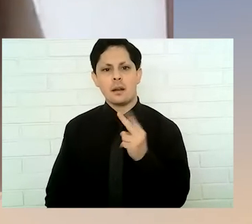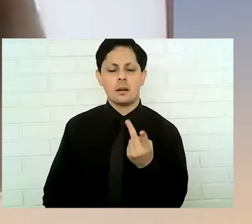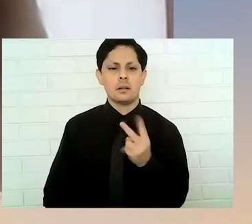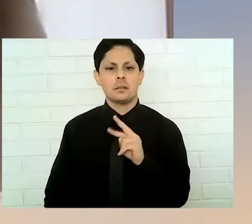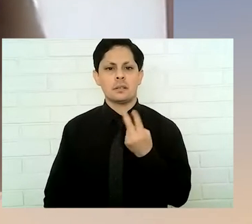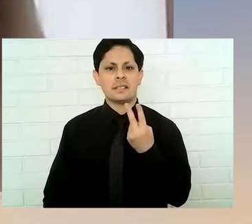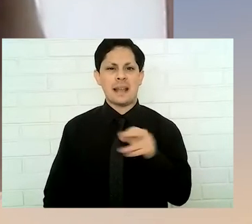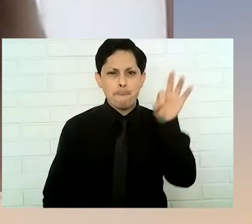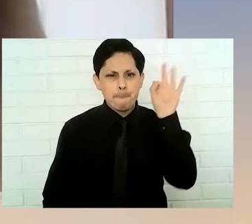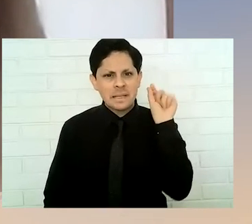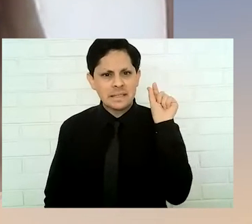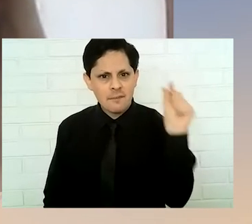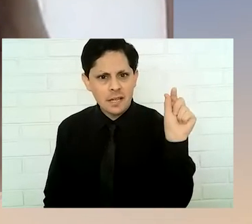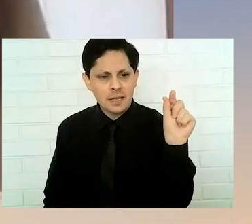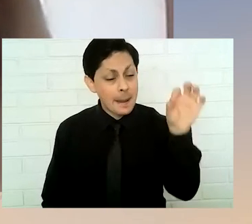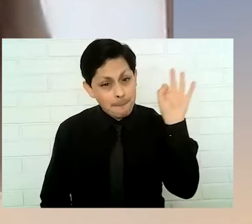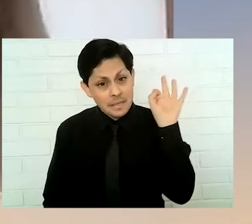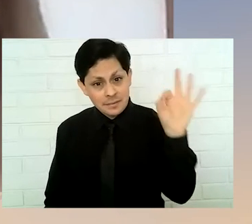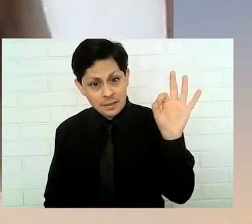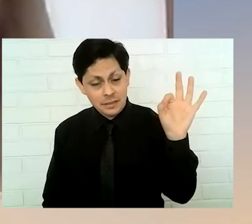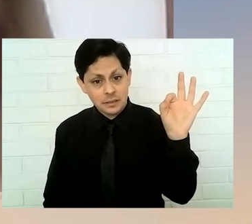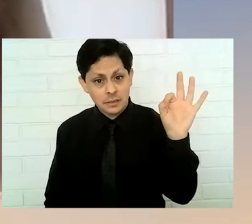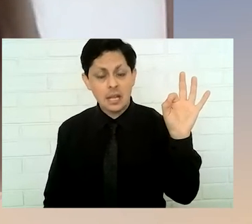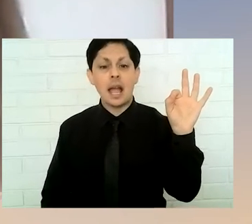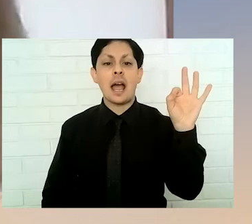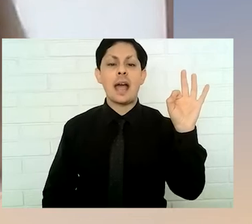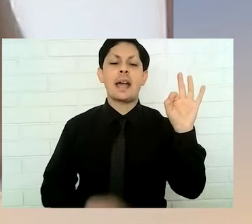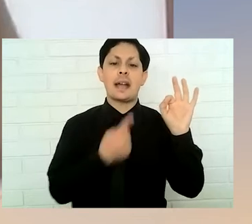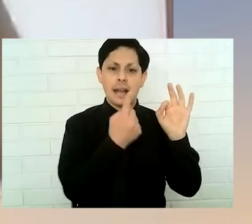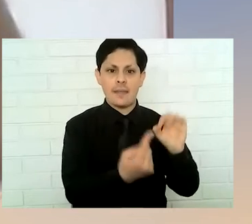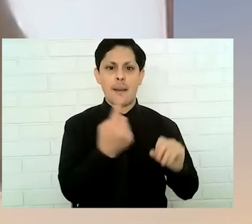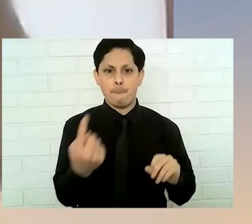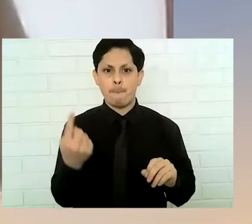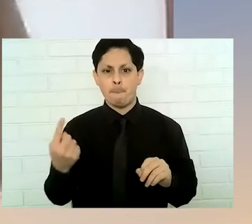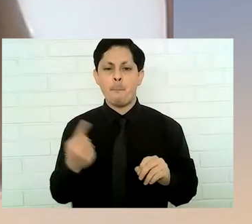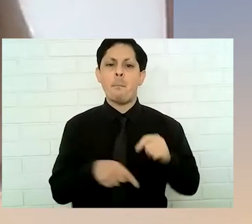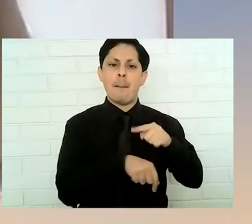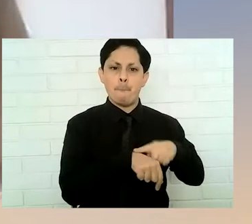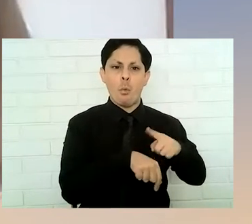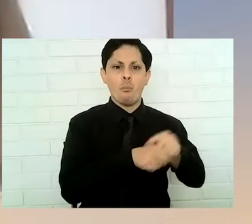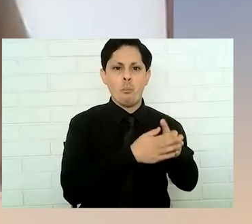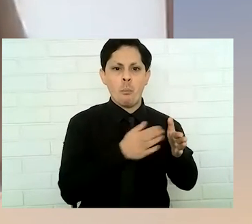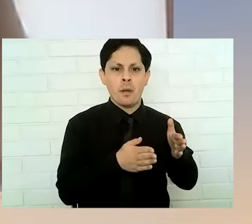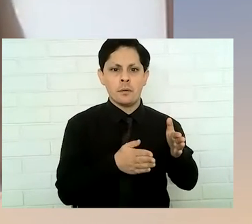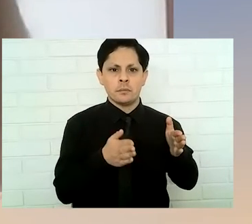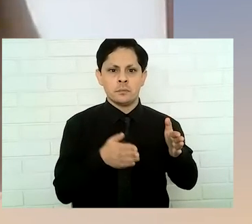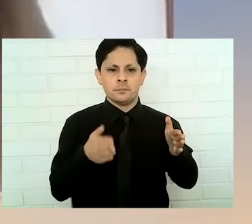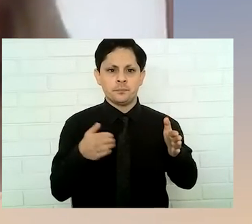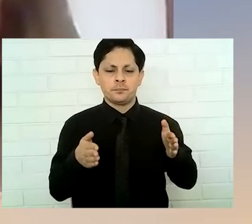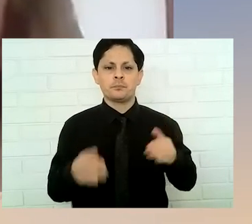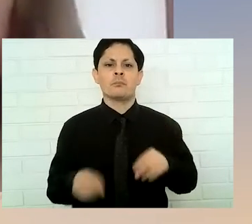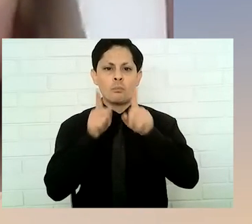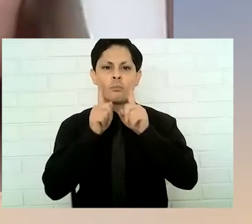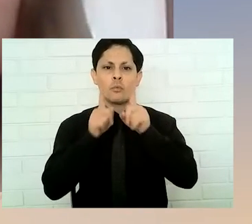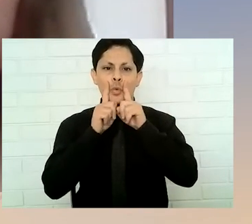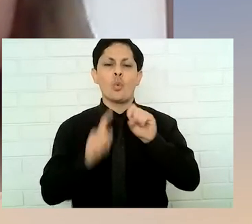de acciones que tenemos en cada momento. Esta es una concepción de Humberto